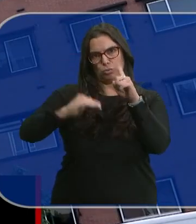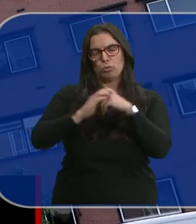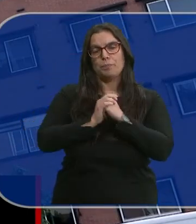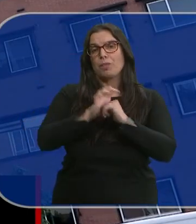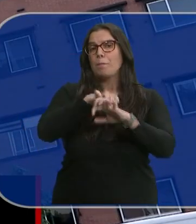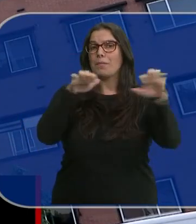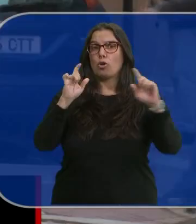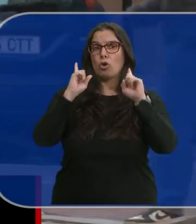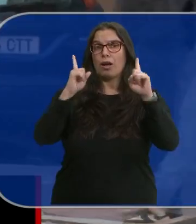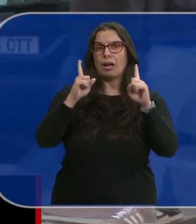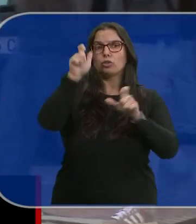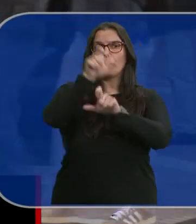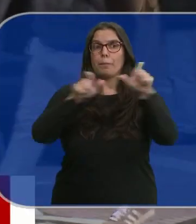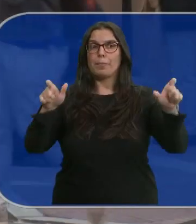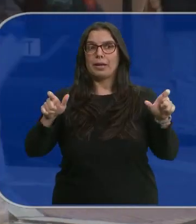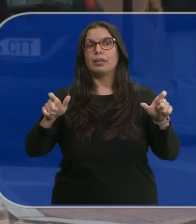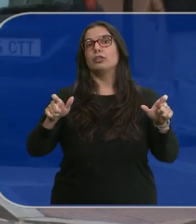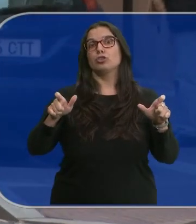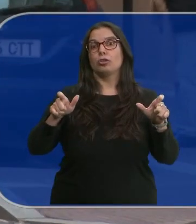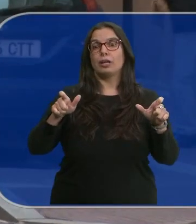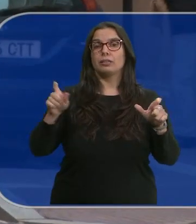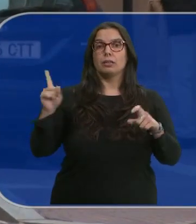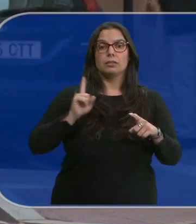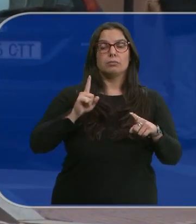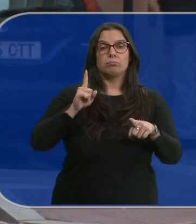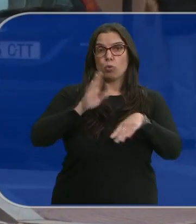En la mayoría de los casos, los peatones no tienen la culpa.